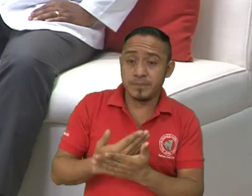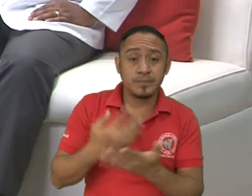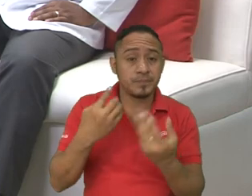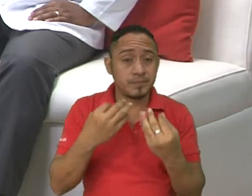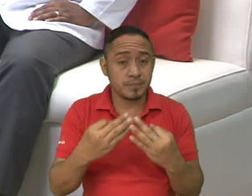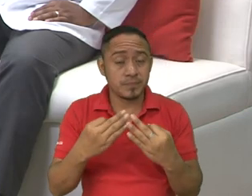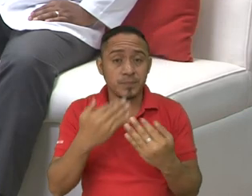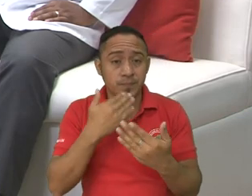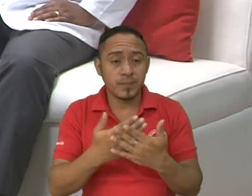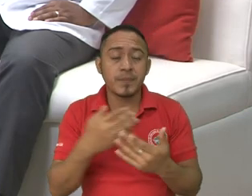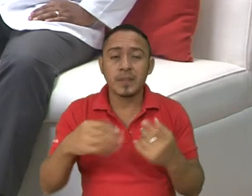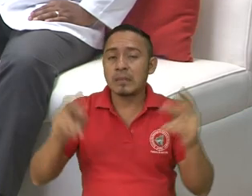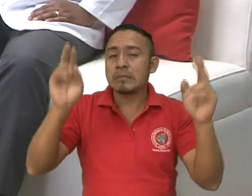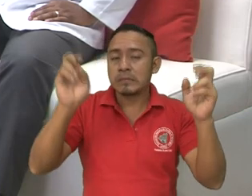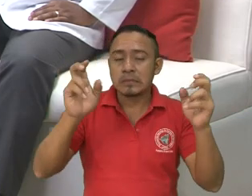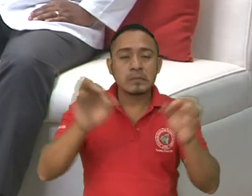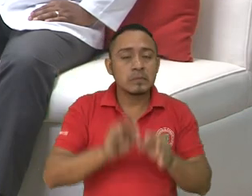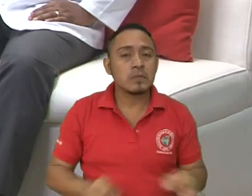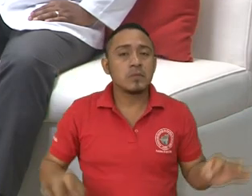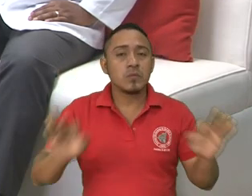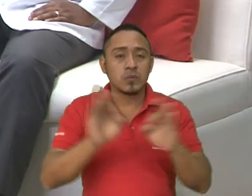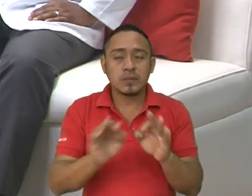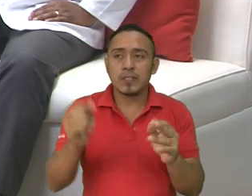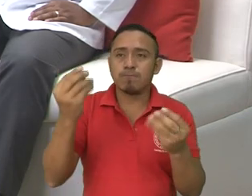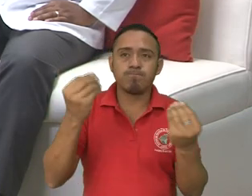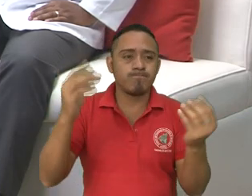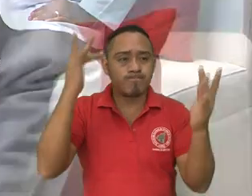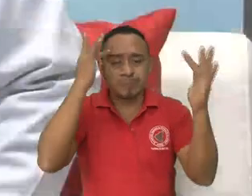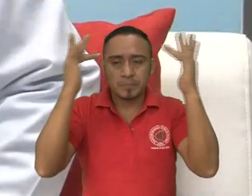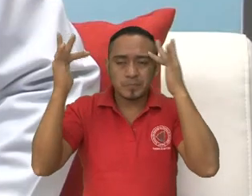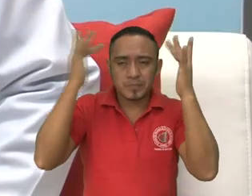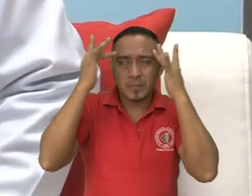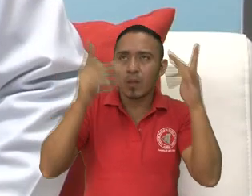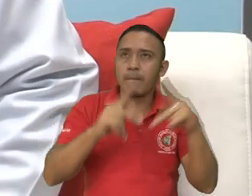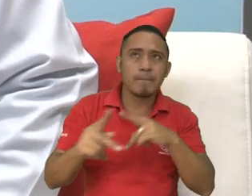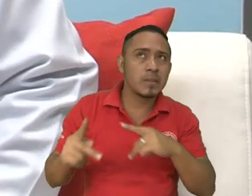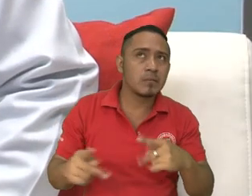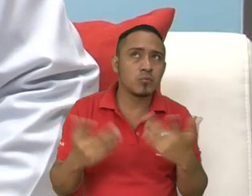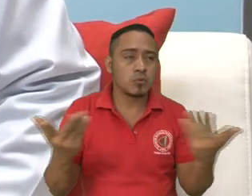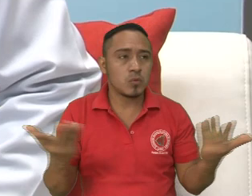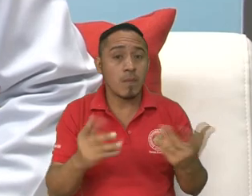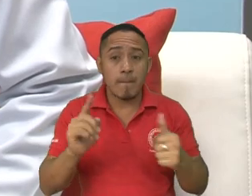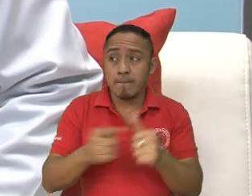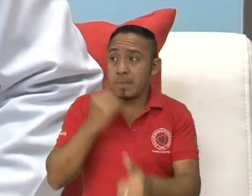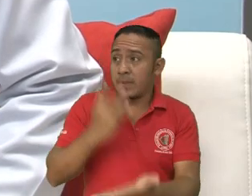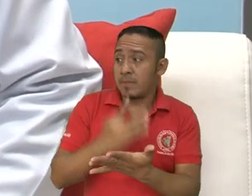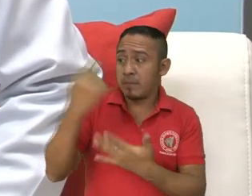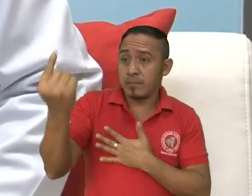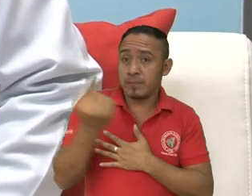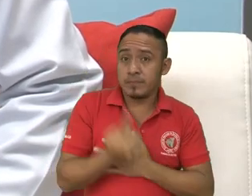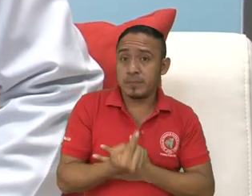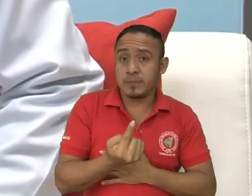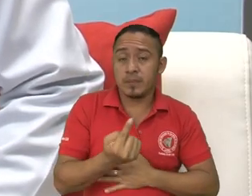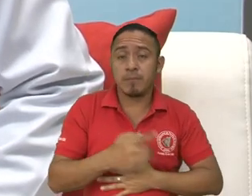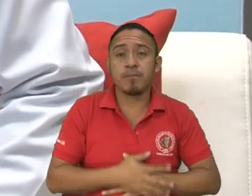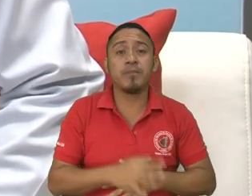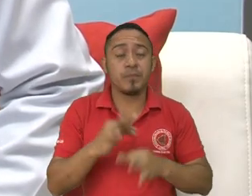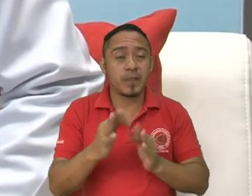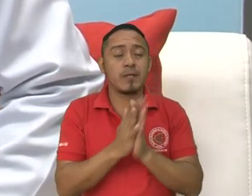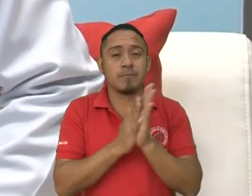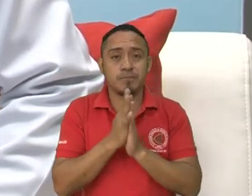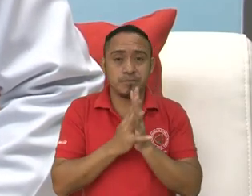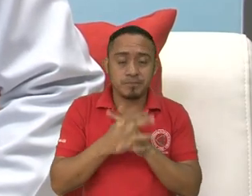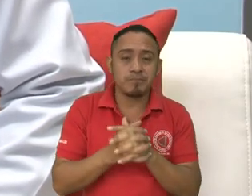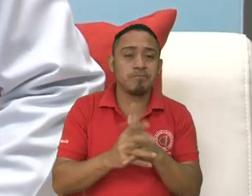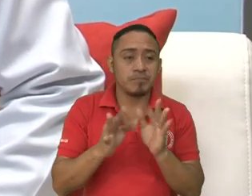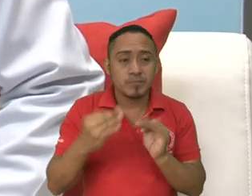acerca de un tema muy importante que causa preocupación en nuestra población. Primera vez que nos acompaña, doctor. Primera vez que tenemos el placer de estar